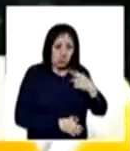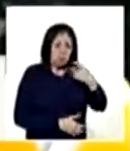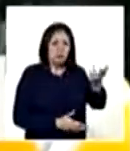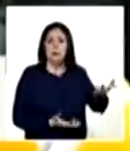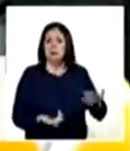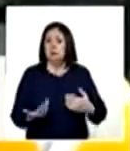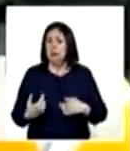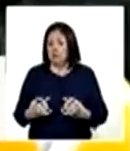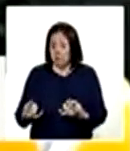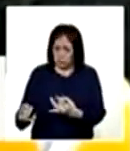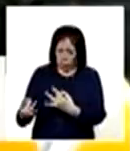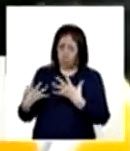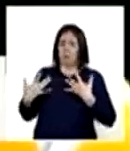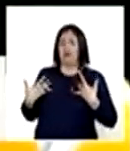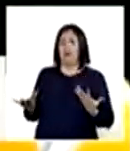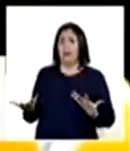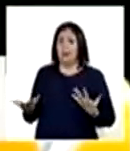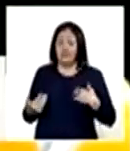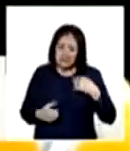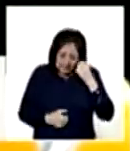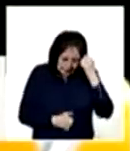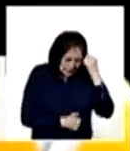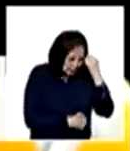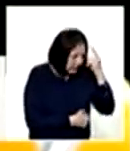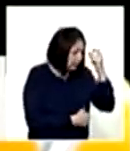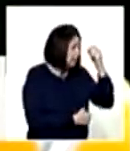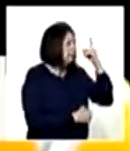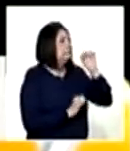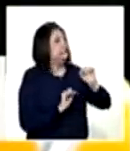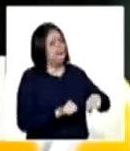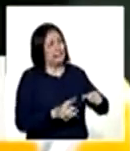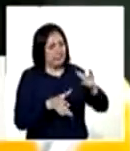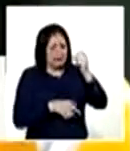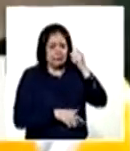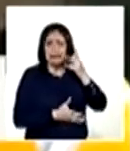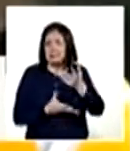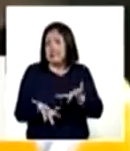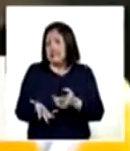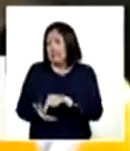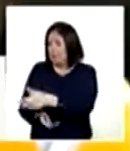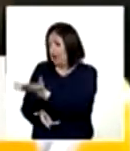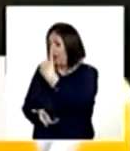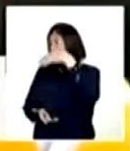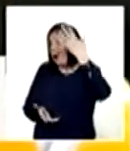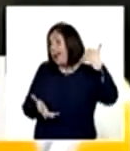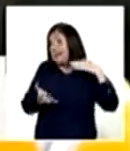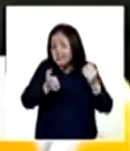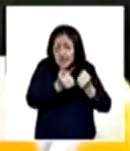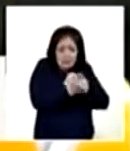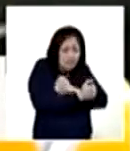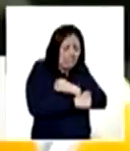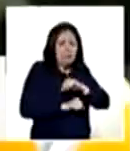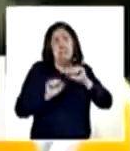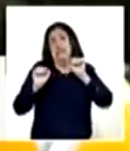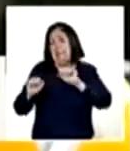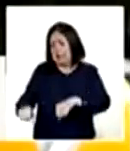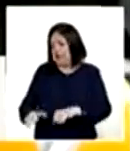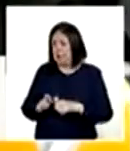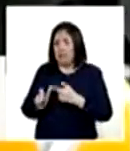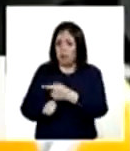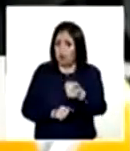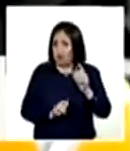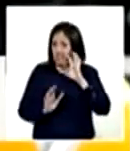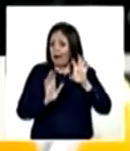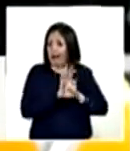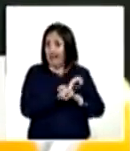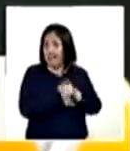rendidas. Podías quedaré yo convencido que me amaste mi bien con insistencia. Uno de los ejemplos